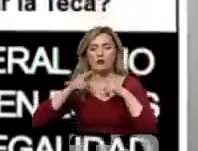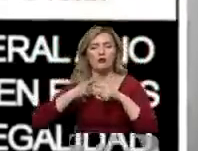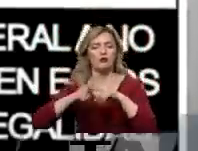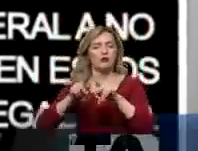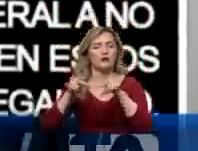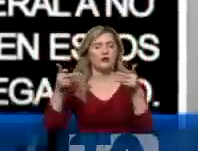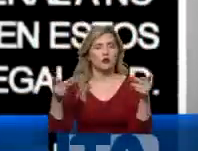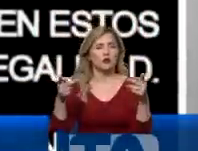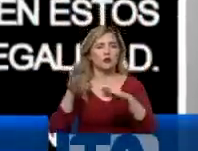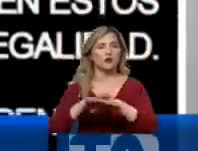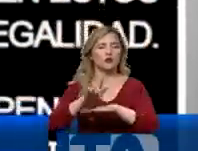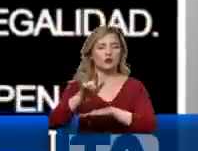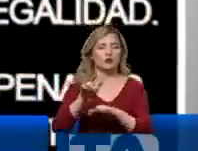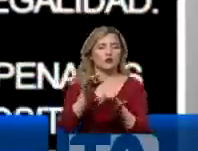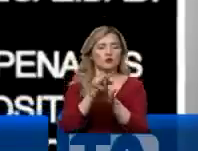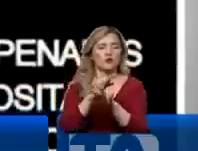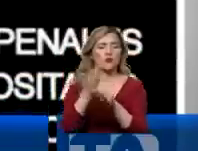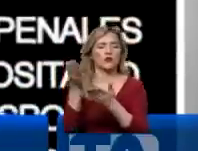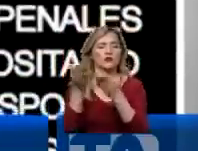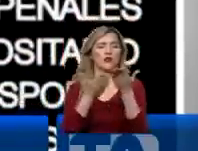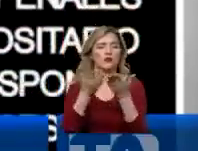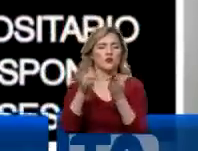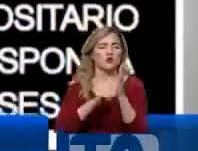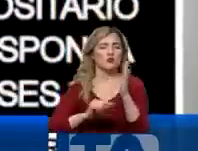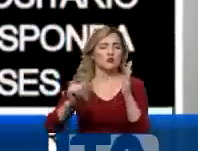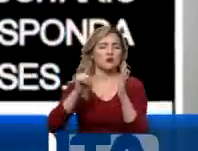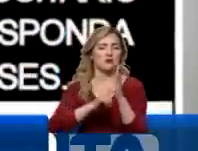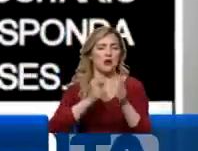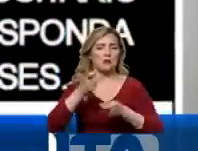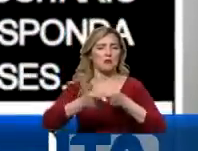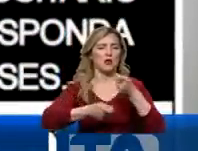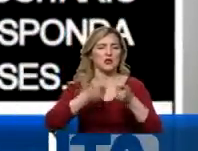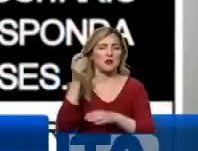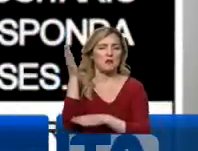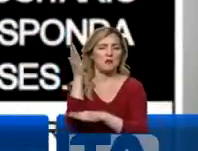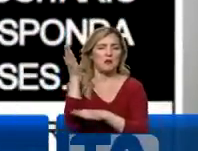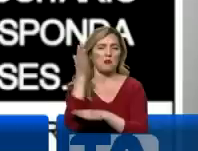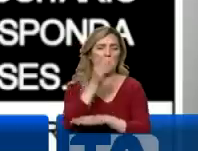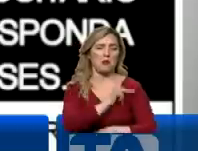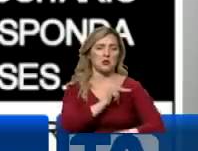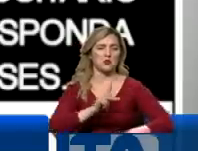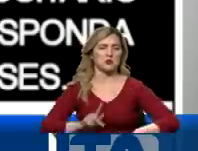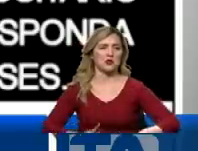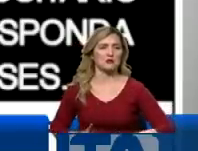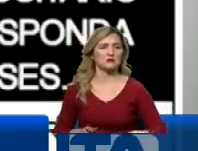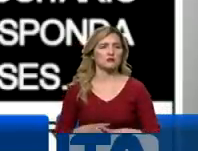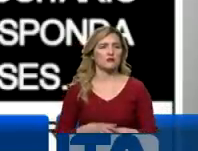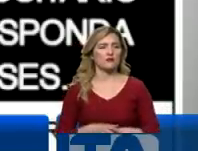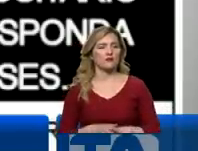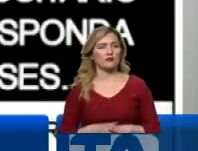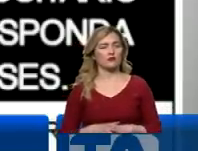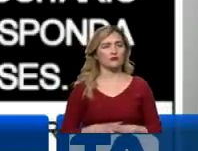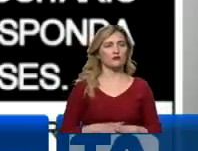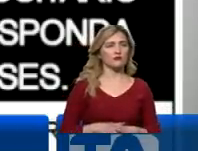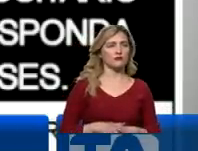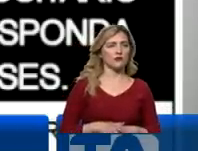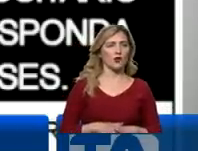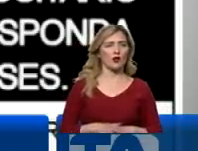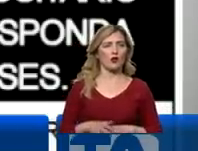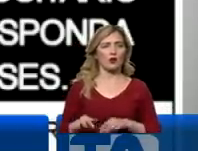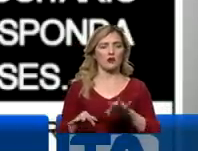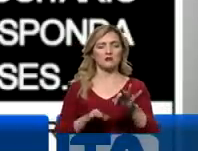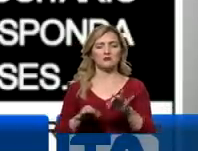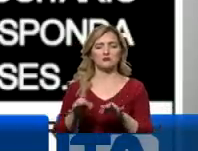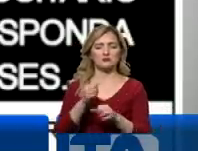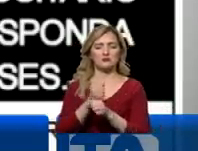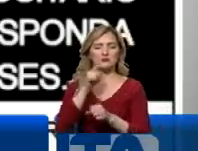país, acusando a funcionarios del Servicio de Rentas Internas de vender la madera a título personal y no dar ningún tipo de explicación